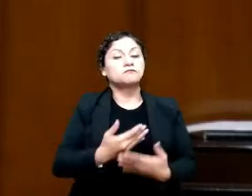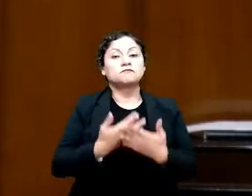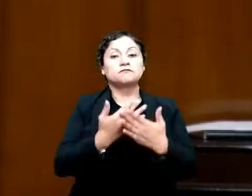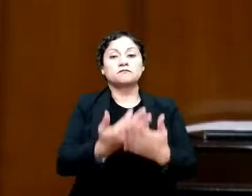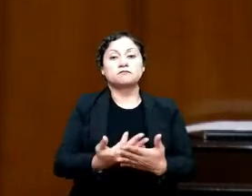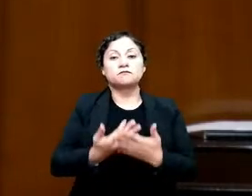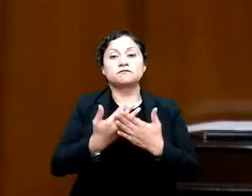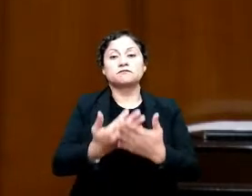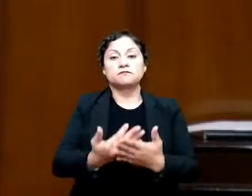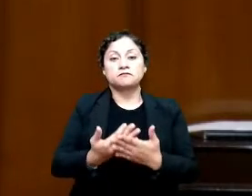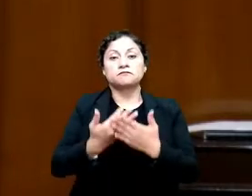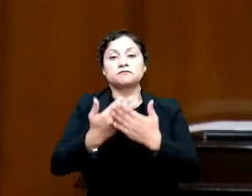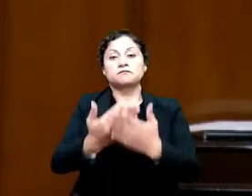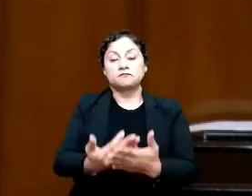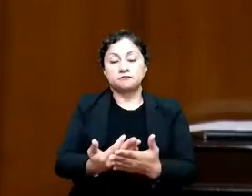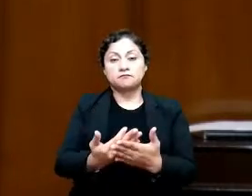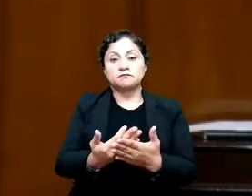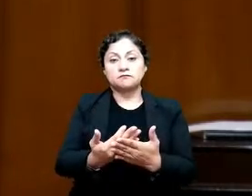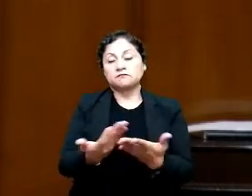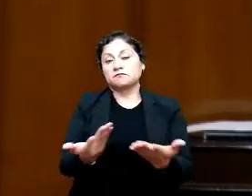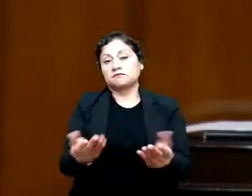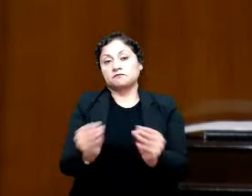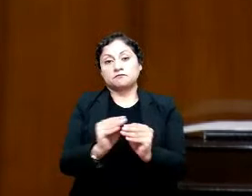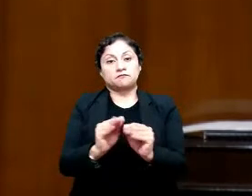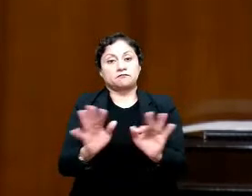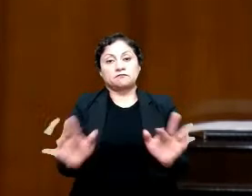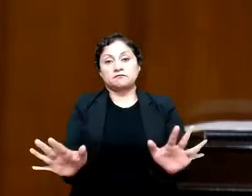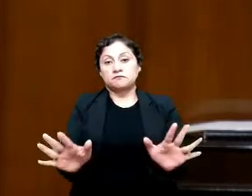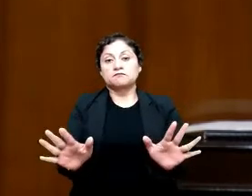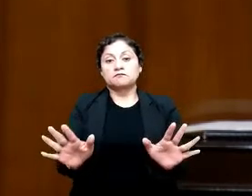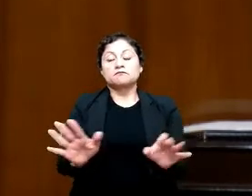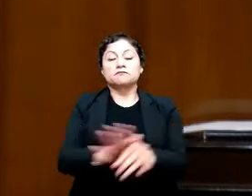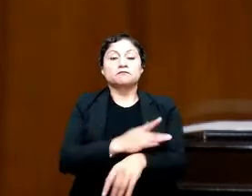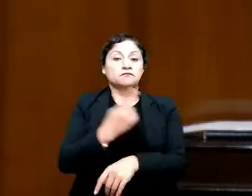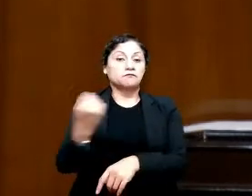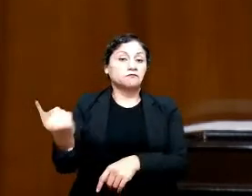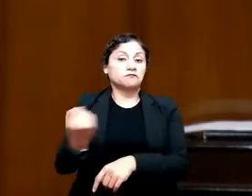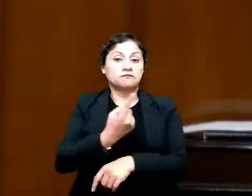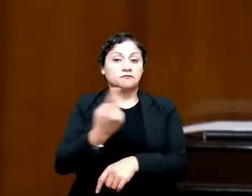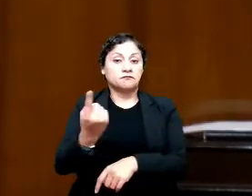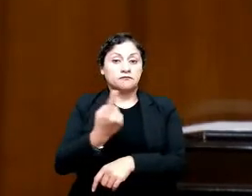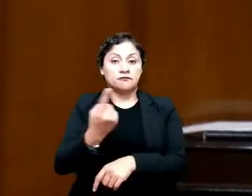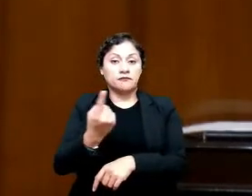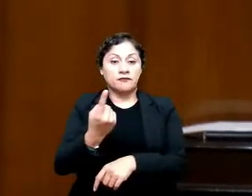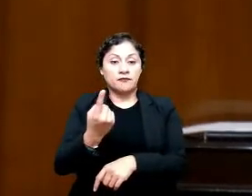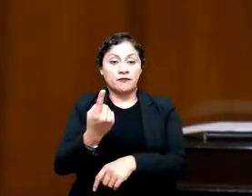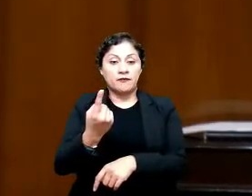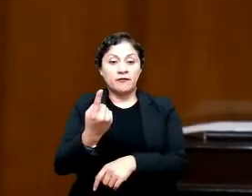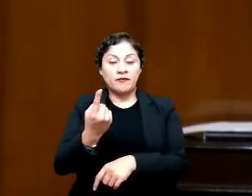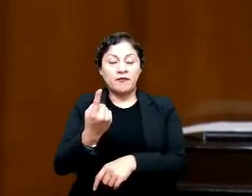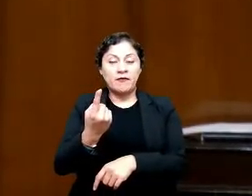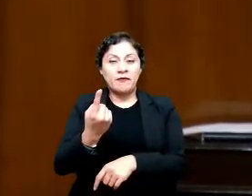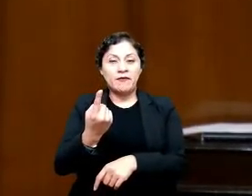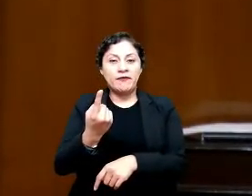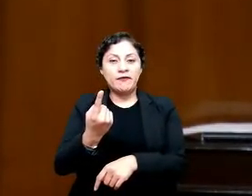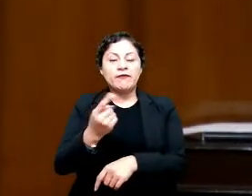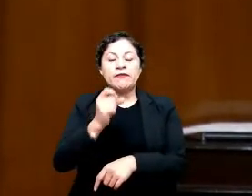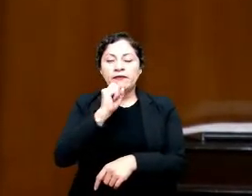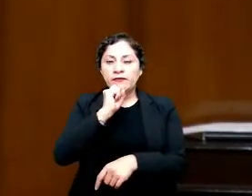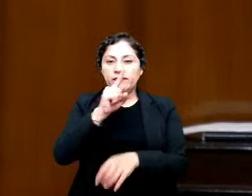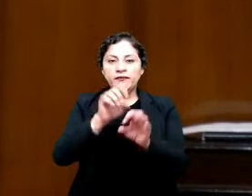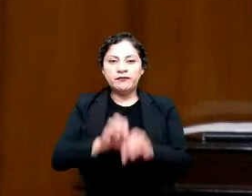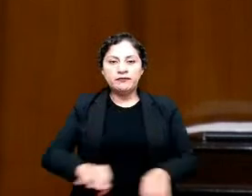actores políticos y no es para menos, pero mucho es más importante para muchos